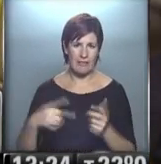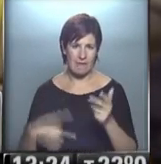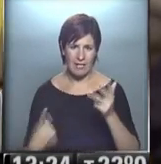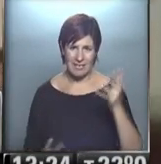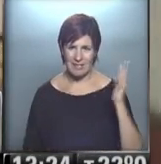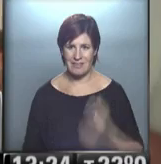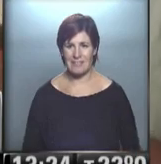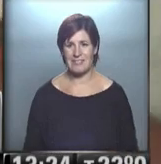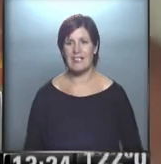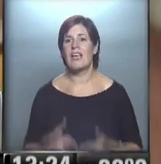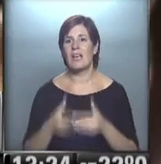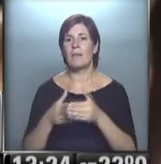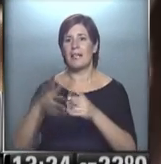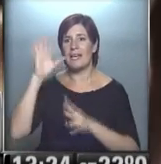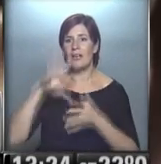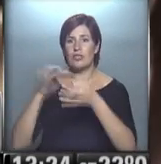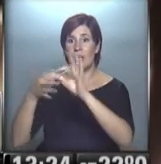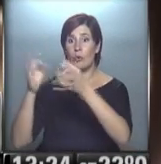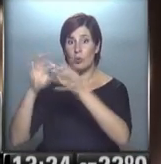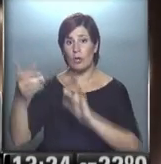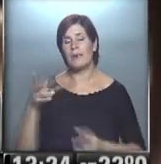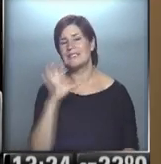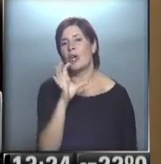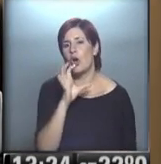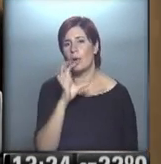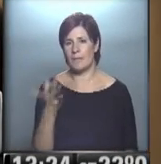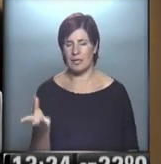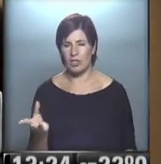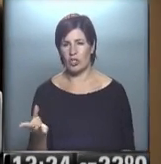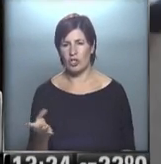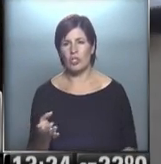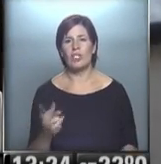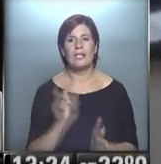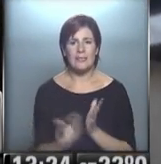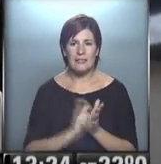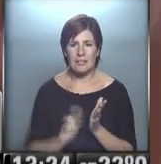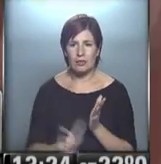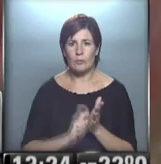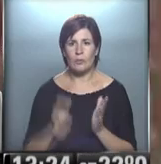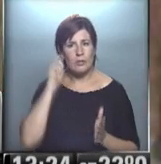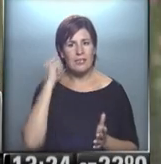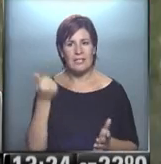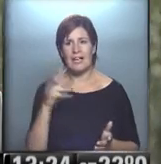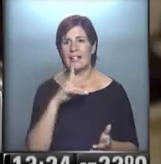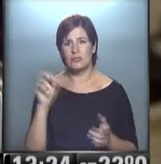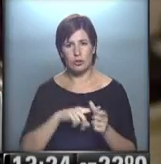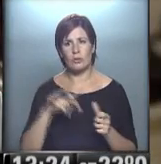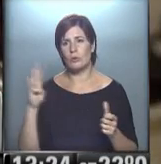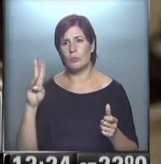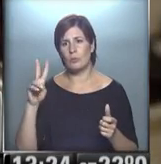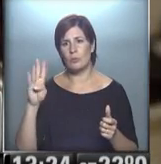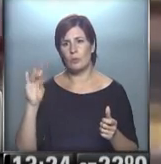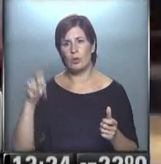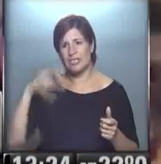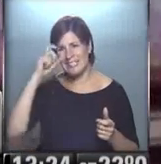embarcados a Europa llega también esta comedia con el guion de agustin agato Joaquín bonet y Santiago de bianti